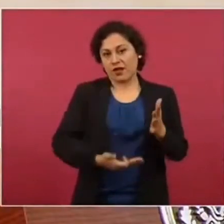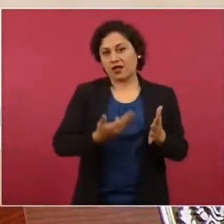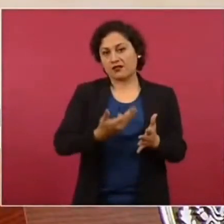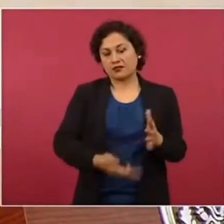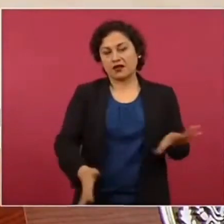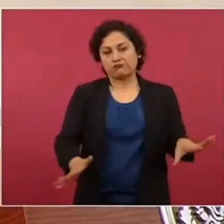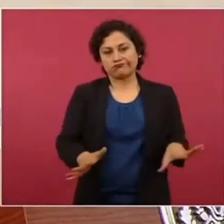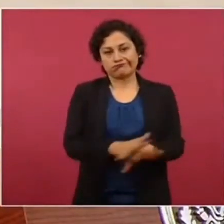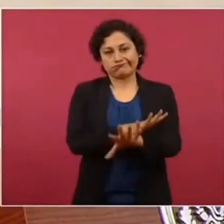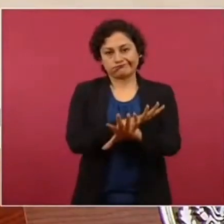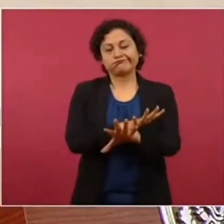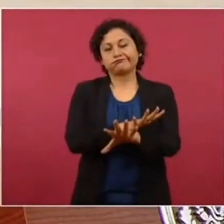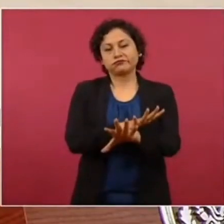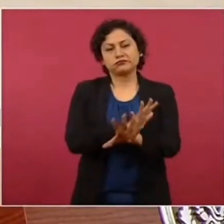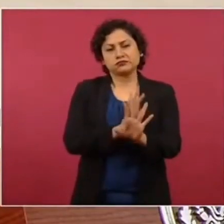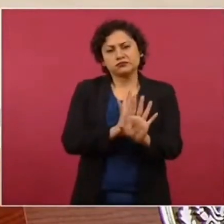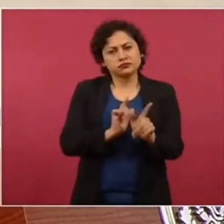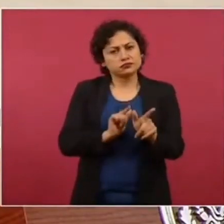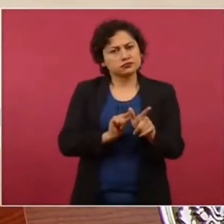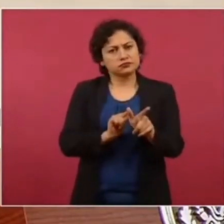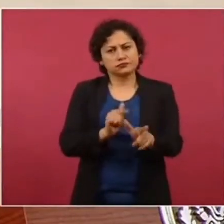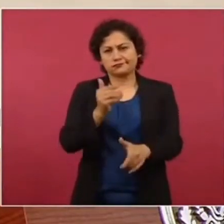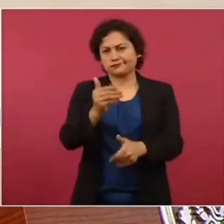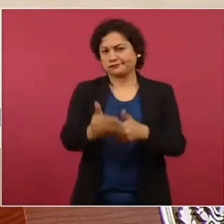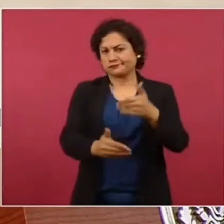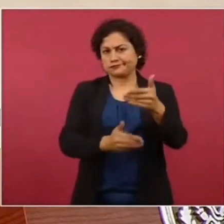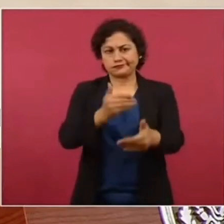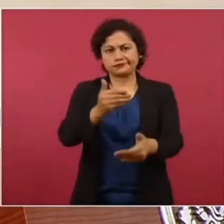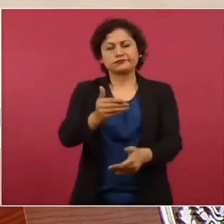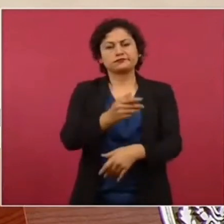seguir adelante, hay que continuar